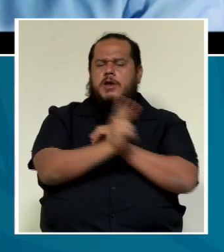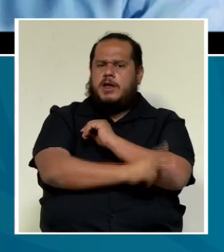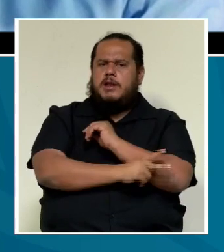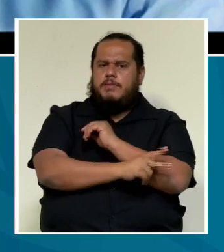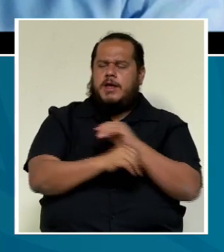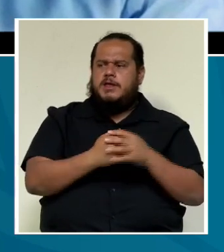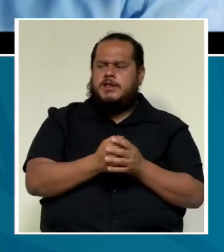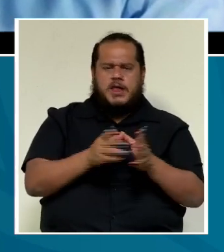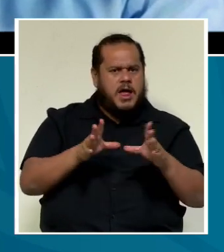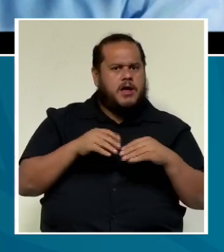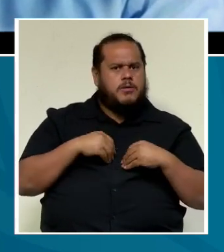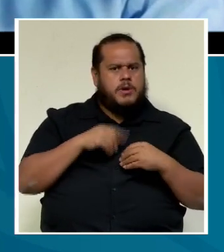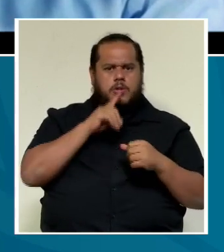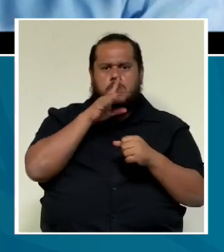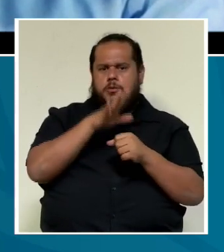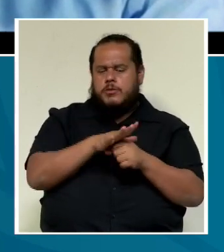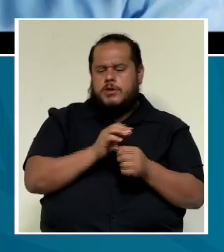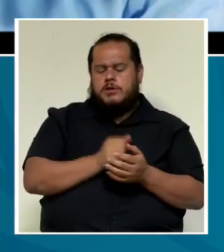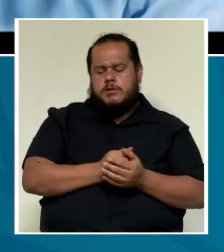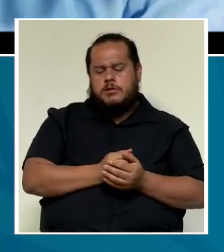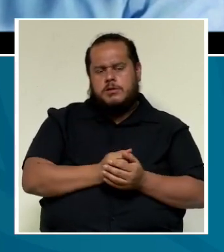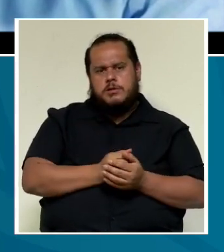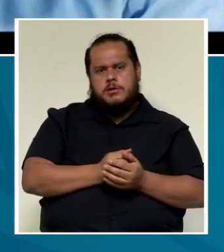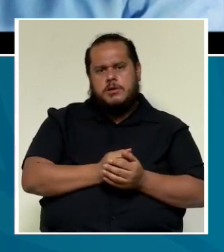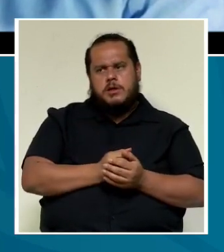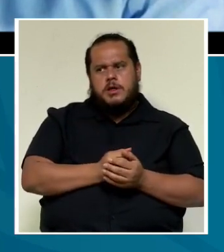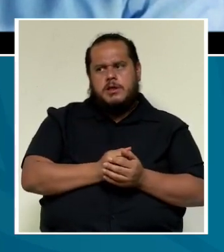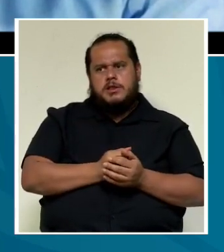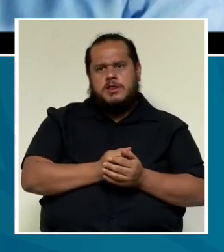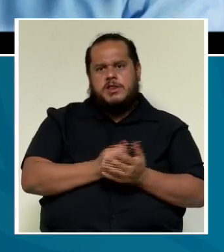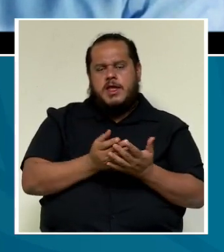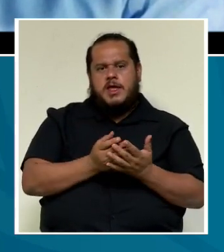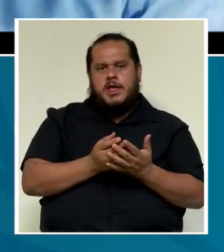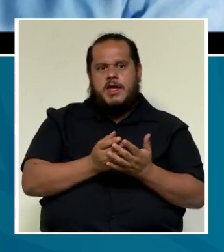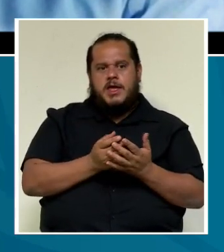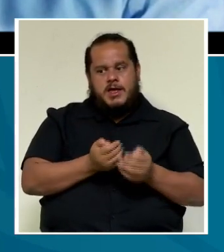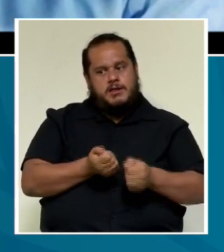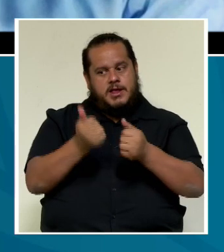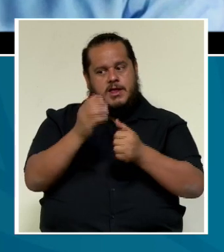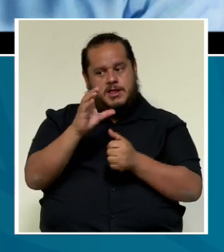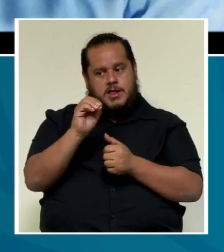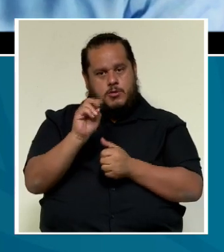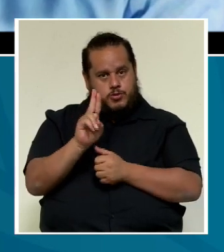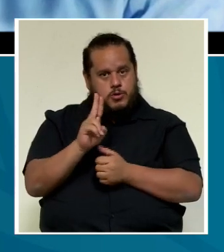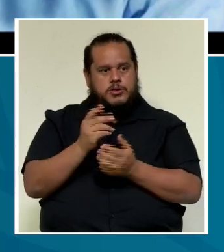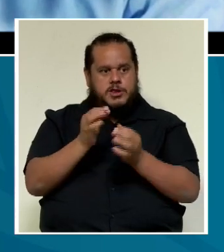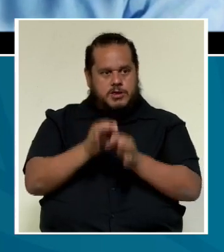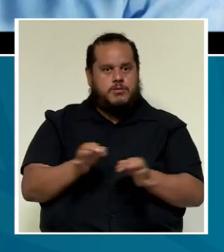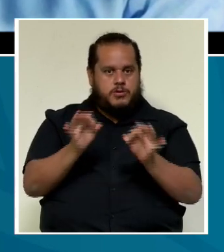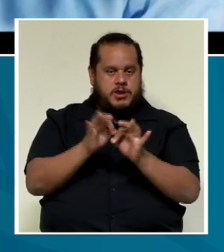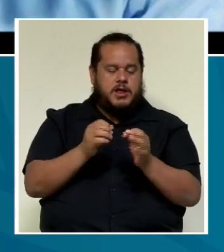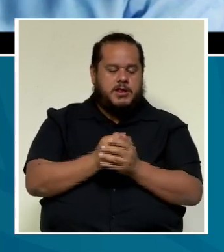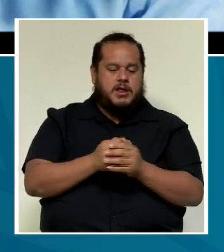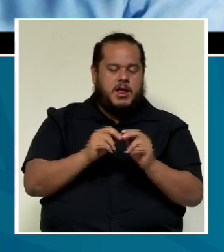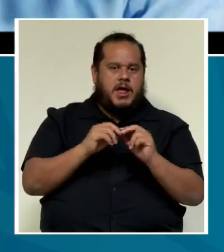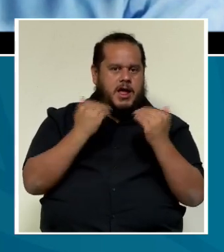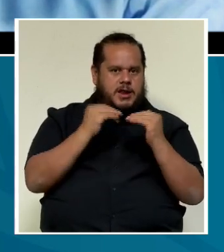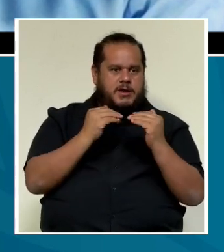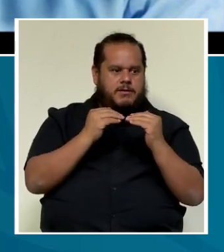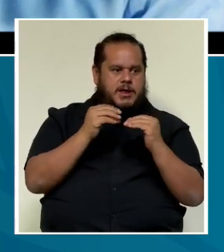ha adquirido compromisos de descarbonización importantes a nivel